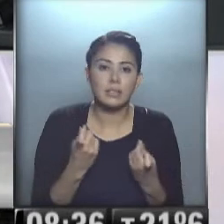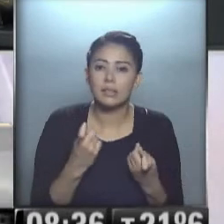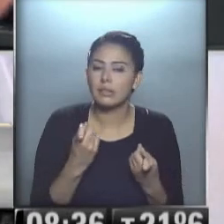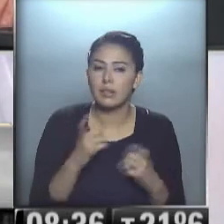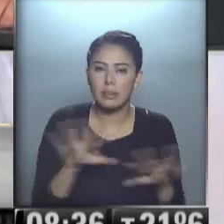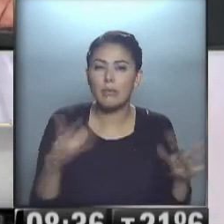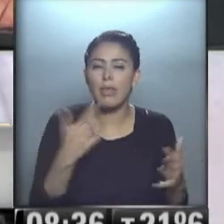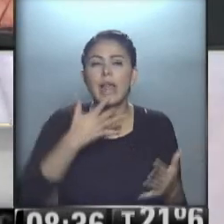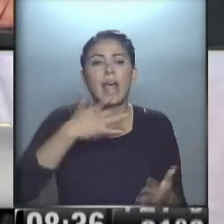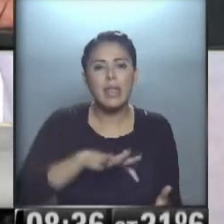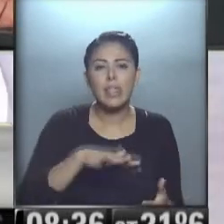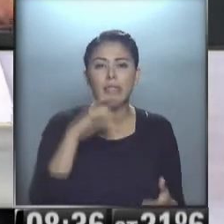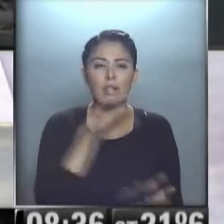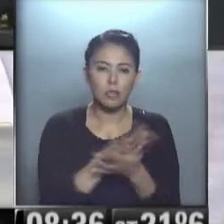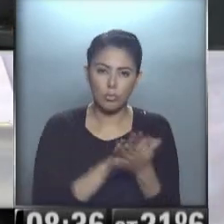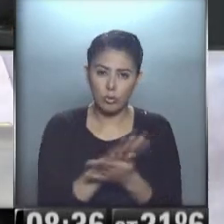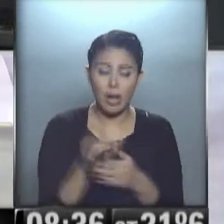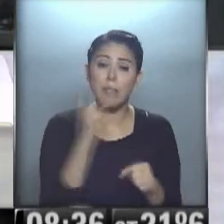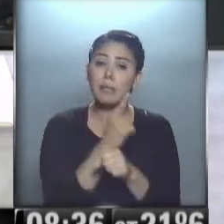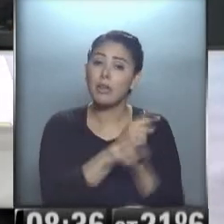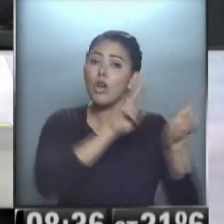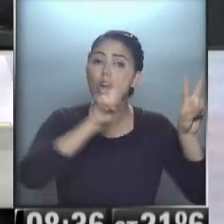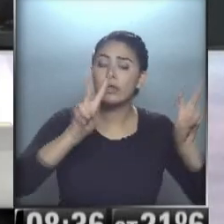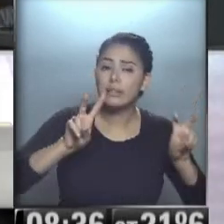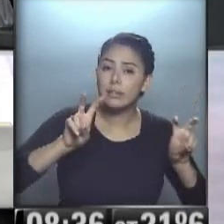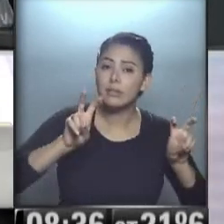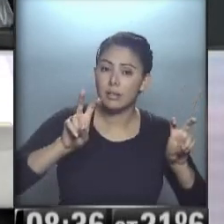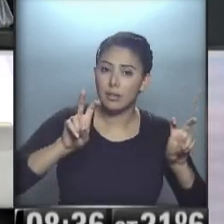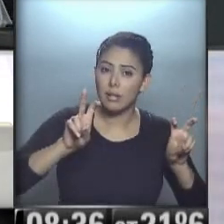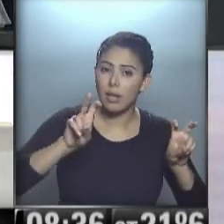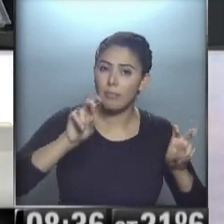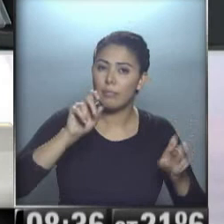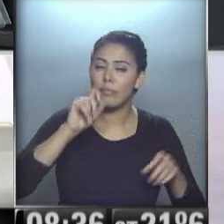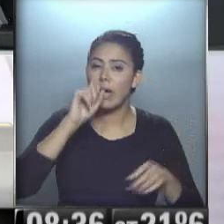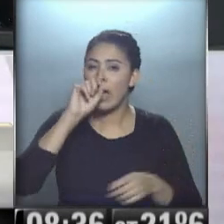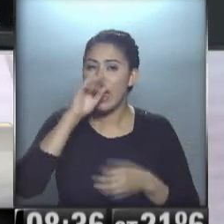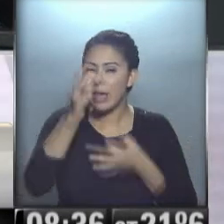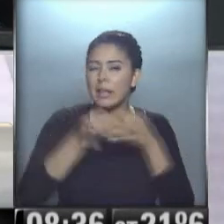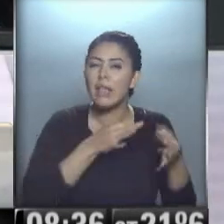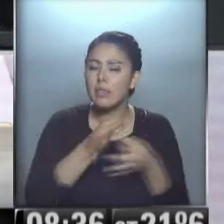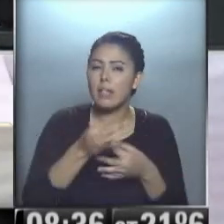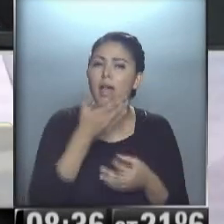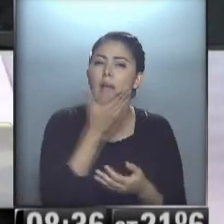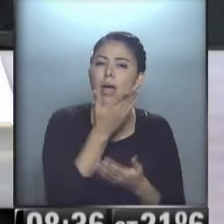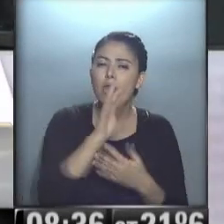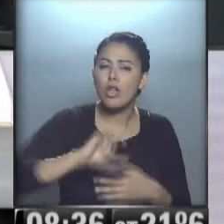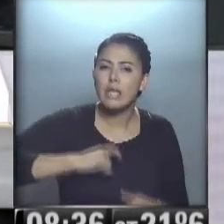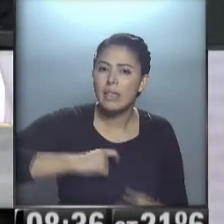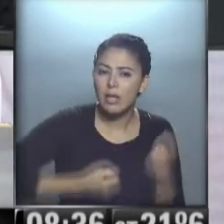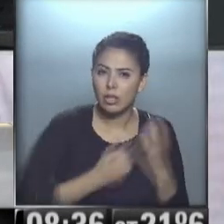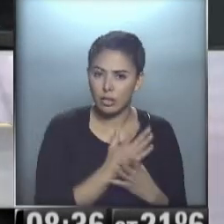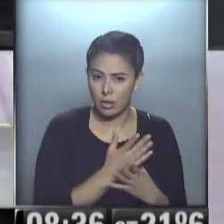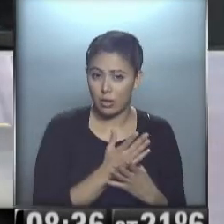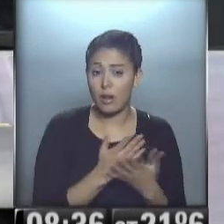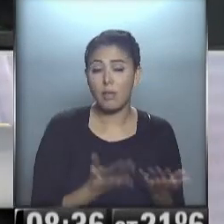para poder intervenir en el tema. Por un lado, el tema de la estrategia de sindicalización del reclamo, una sindicalización